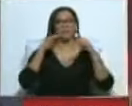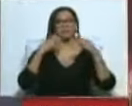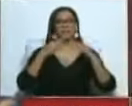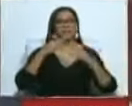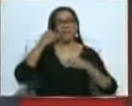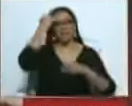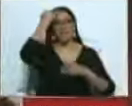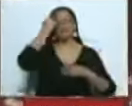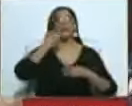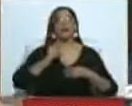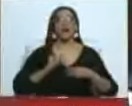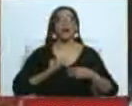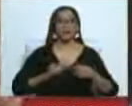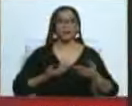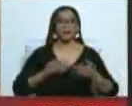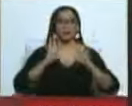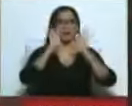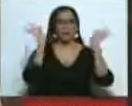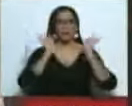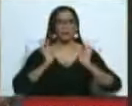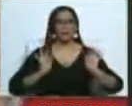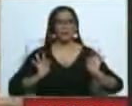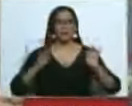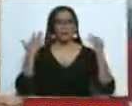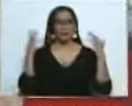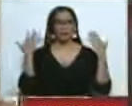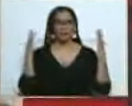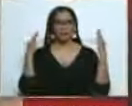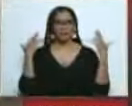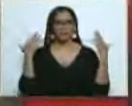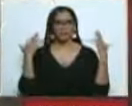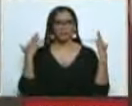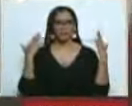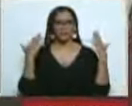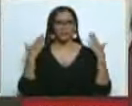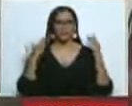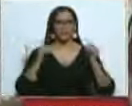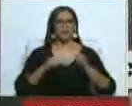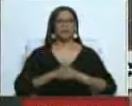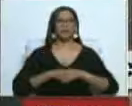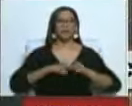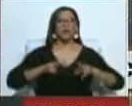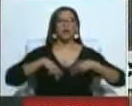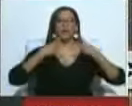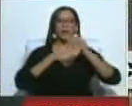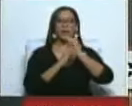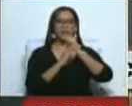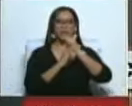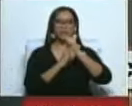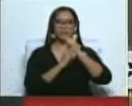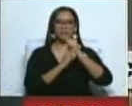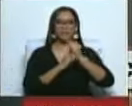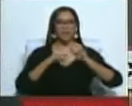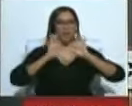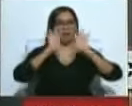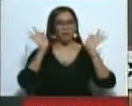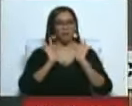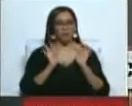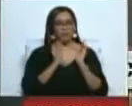imagen, la estética, renovar el liderazgo, renovar las formas de